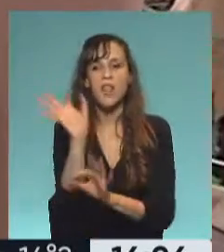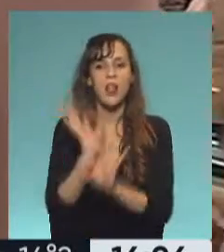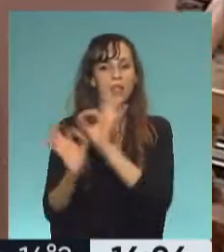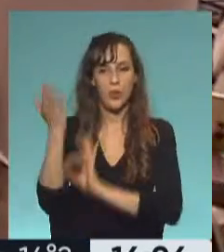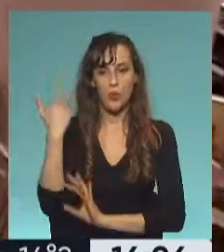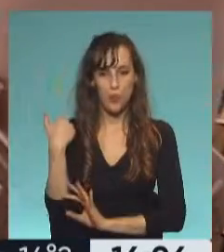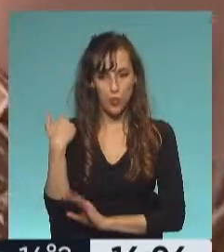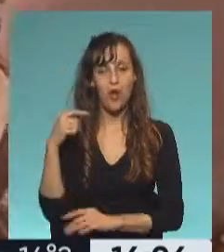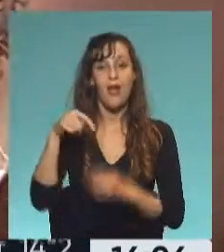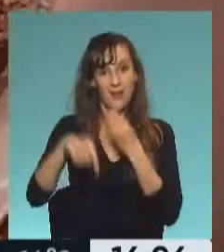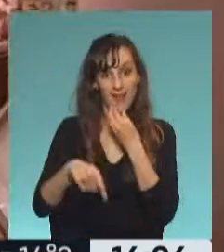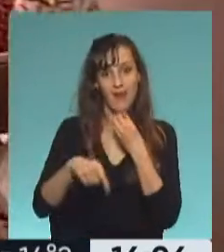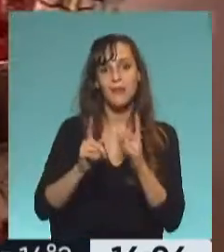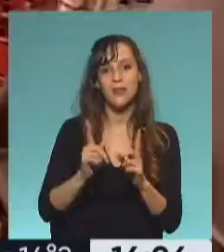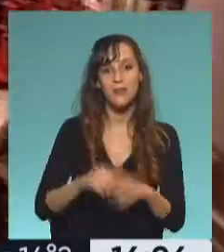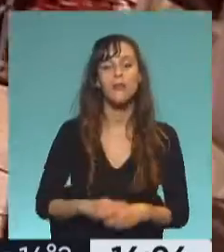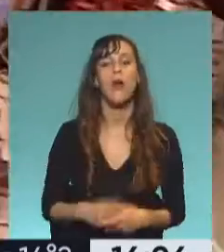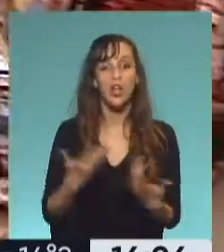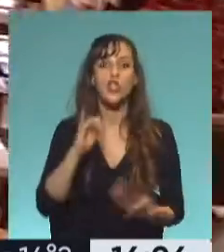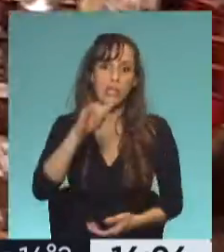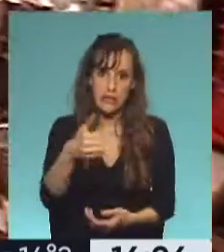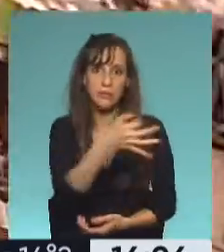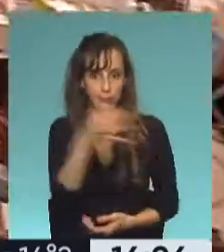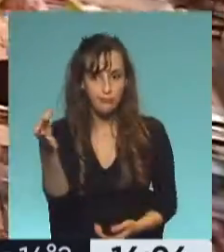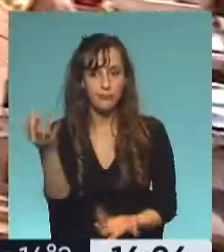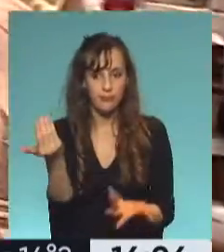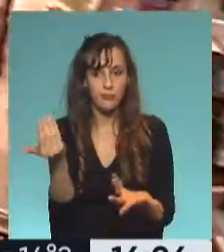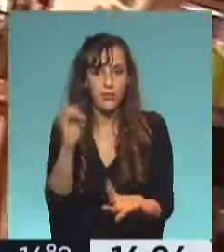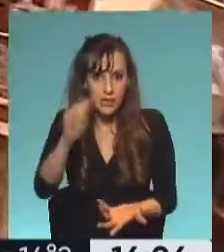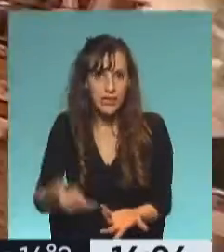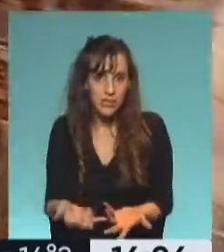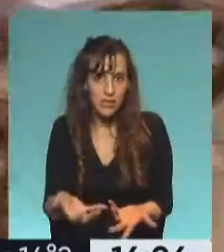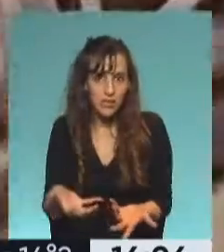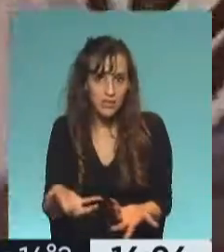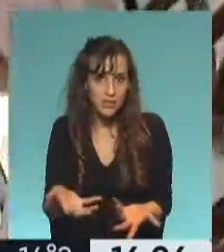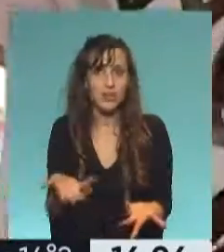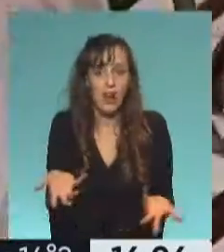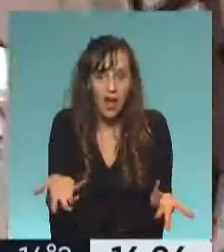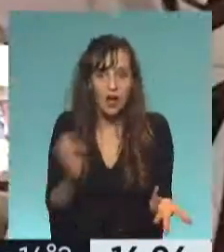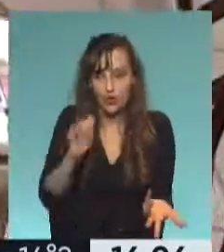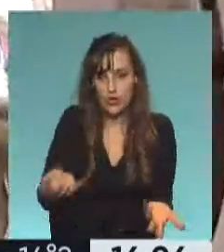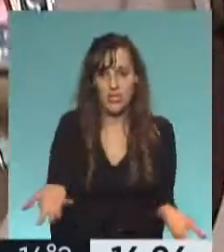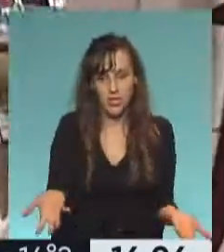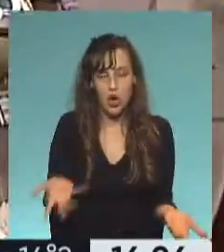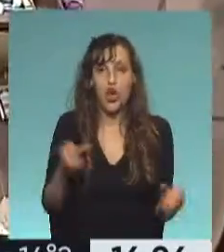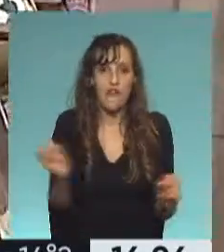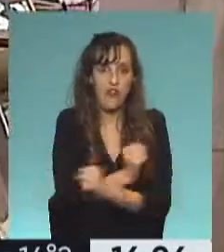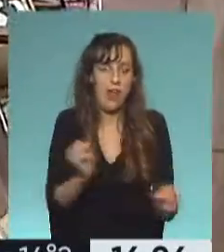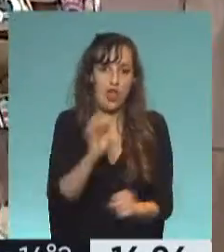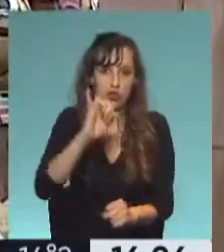la porteñísima librería de Ávila. Entonces es, Miguel. Ex librería del colegio. Porque no es dicho por argentino. Entonces es.